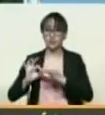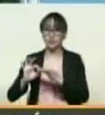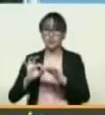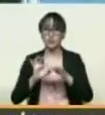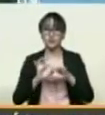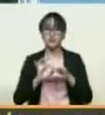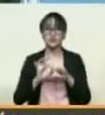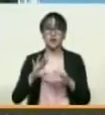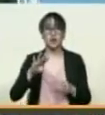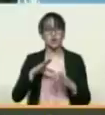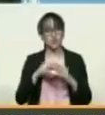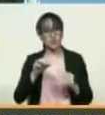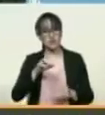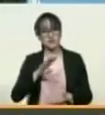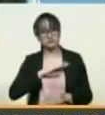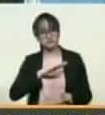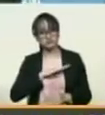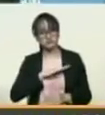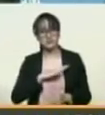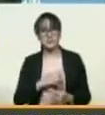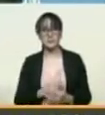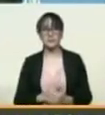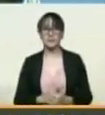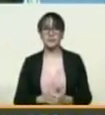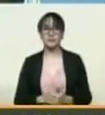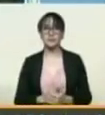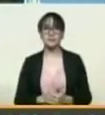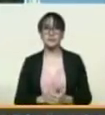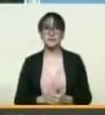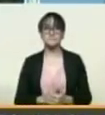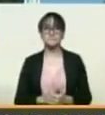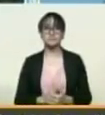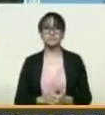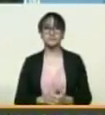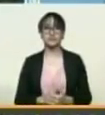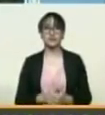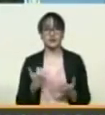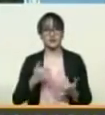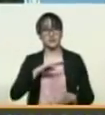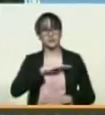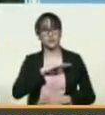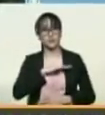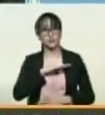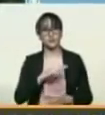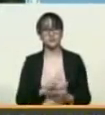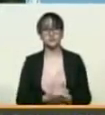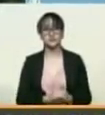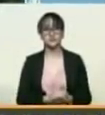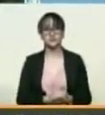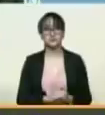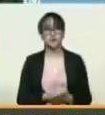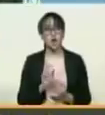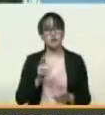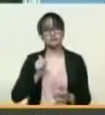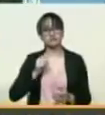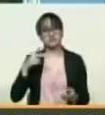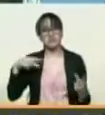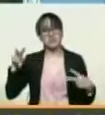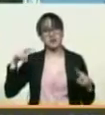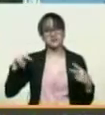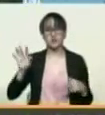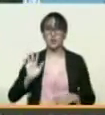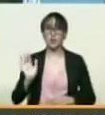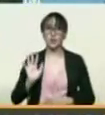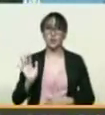estas iniciativas y la sociedad, por supuesto, que esté allí presente, no bypaseando un gobierno